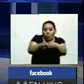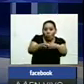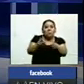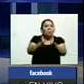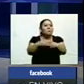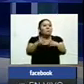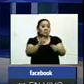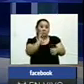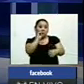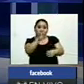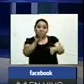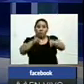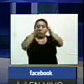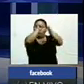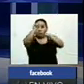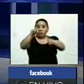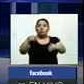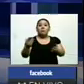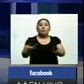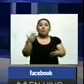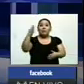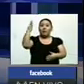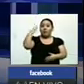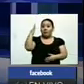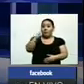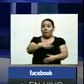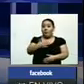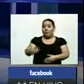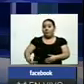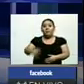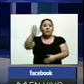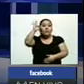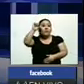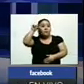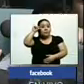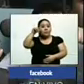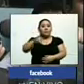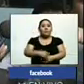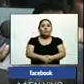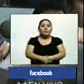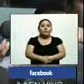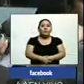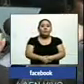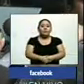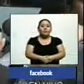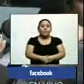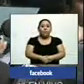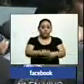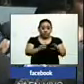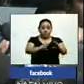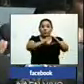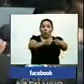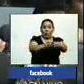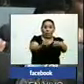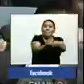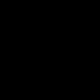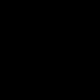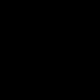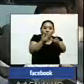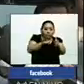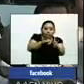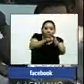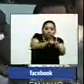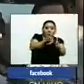criminal liderada, según el Ministerio Público, por el expresidente Mauricio Funes. Esta organización